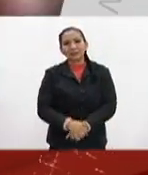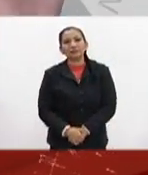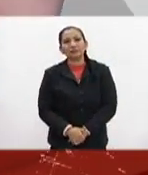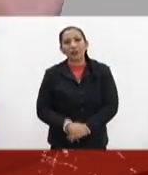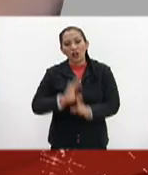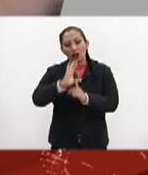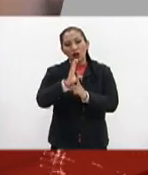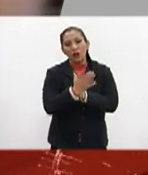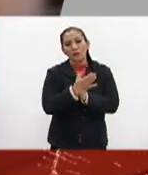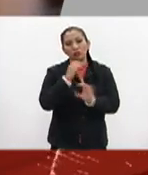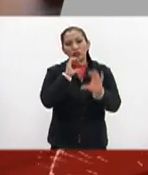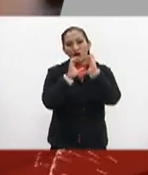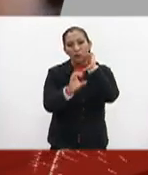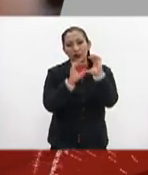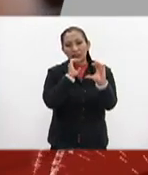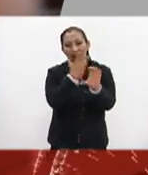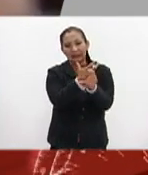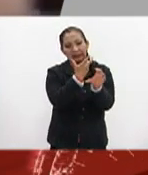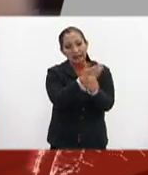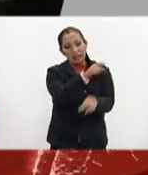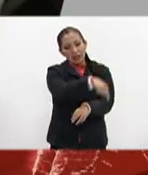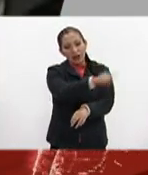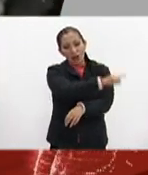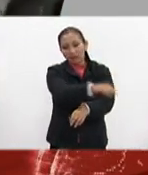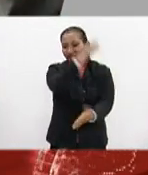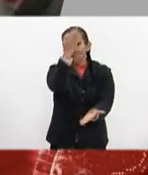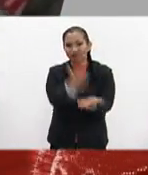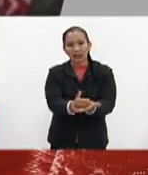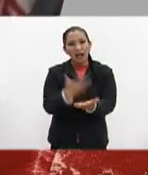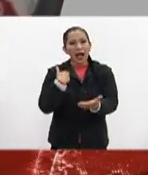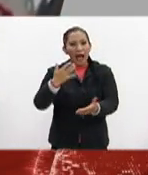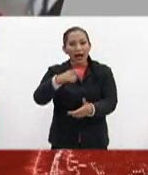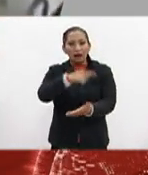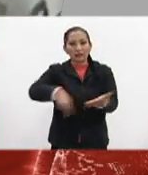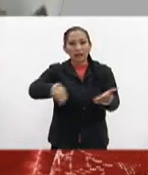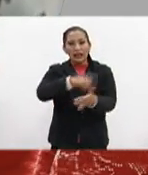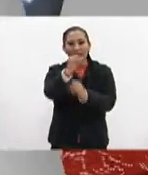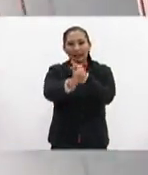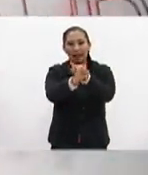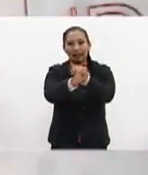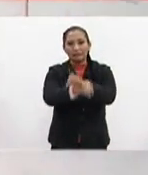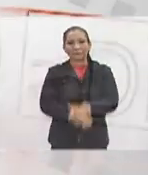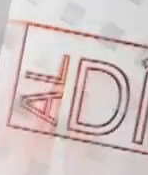La Comisión Federal de Comunicaciones de Estados Unidos puso fin a la neutralidad de Internet.